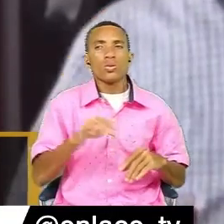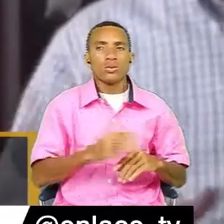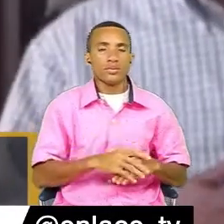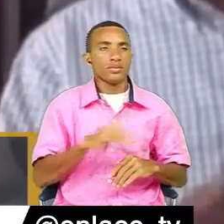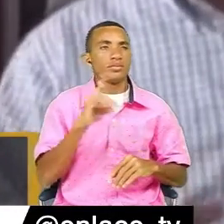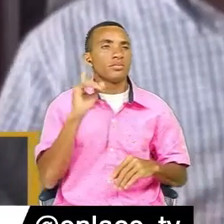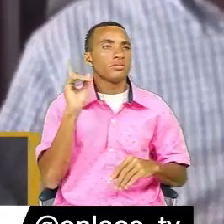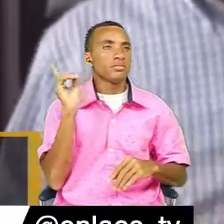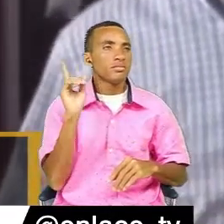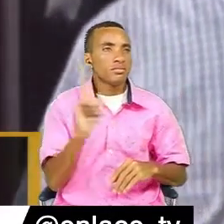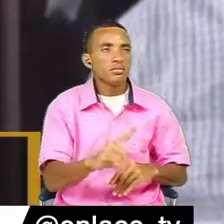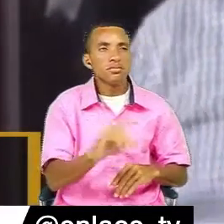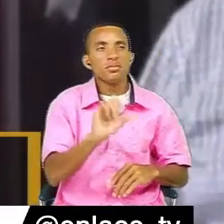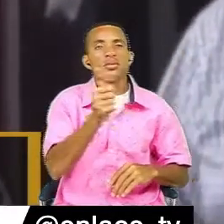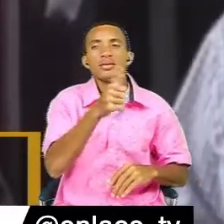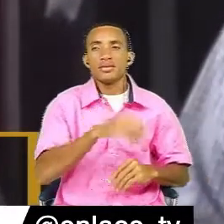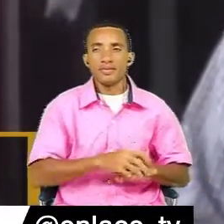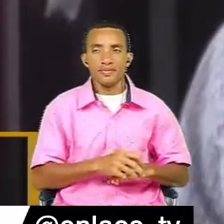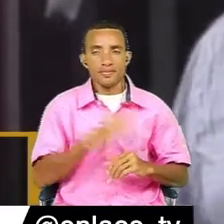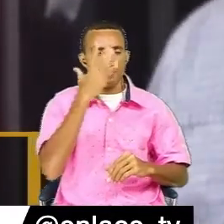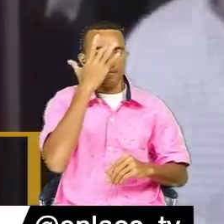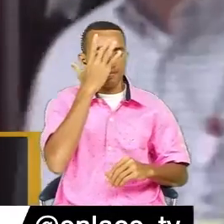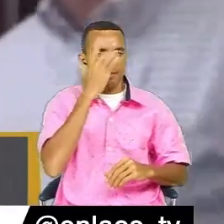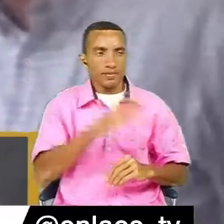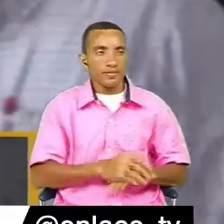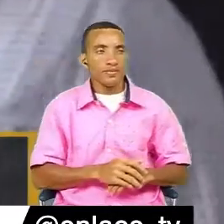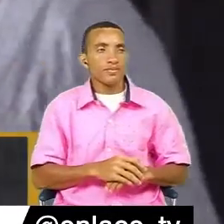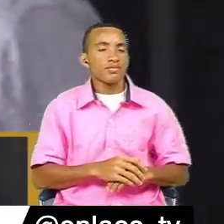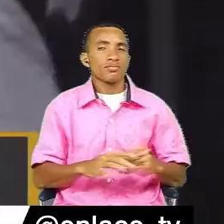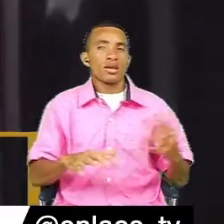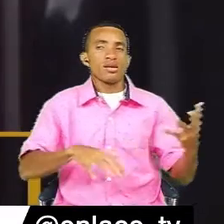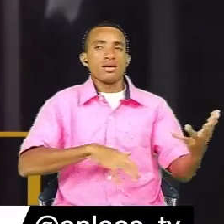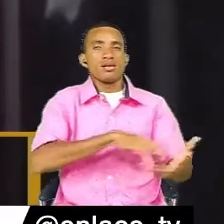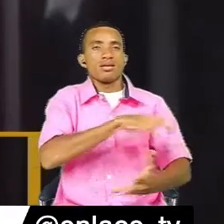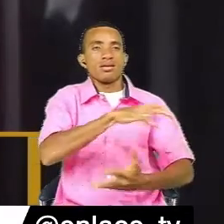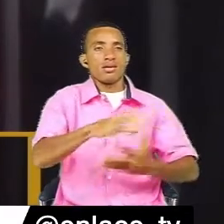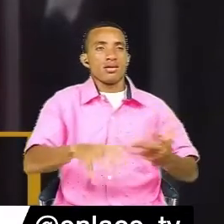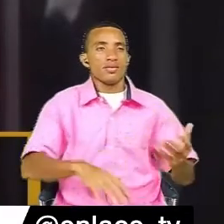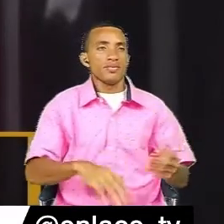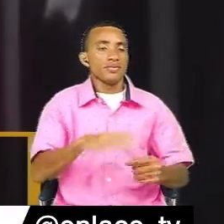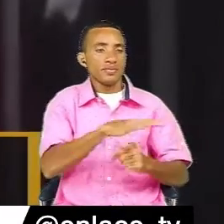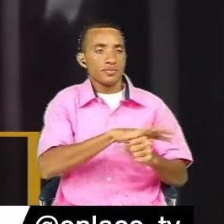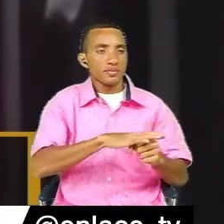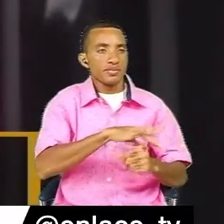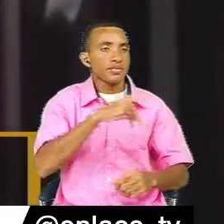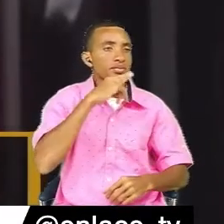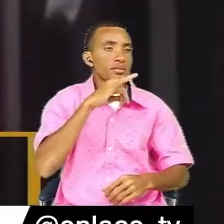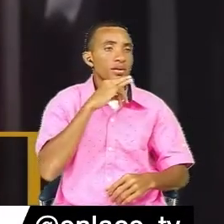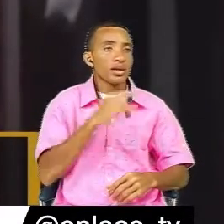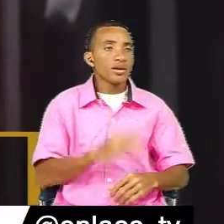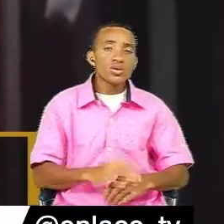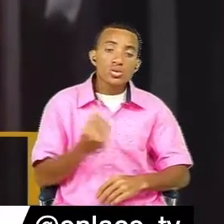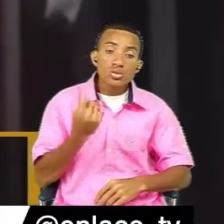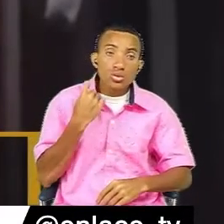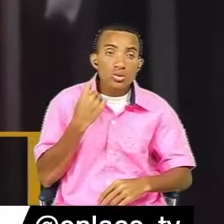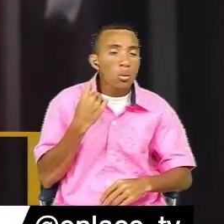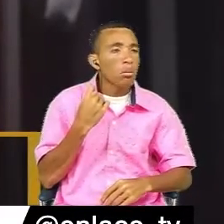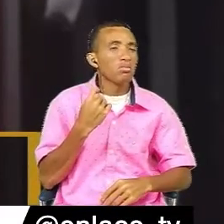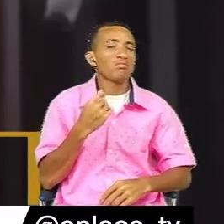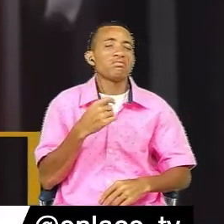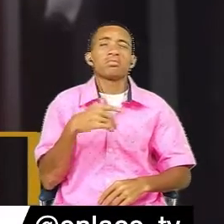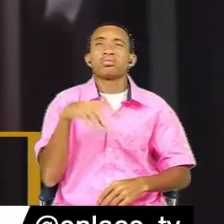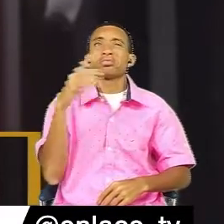10 años, porque el desorden que tenemos en el barrio Torcoroma no es solamente de ahora, es de, póngale